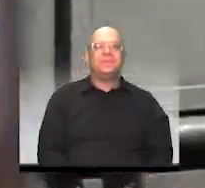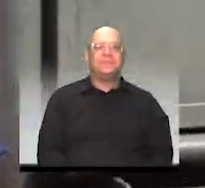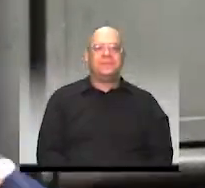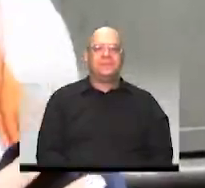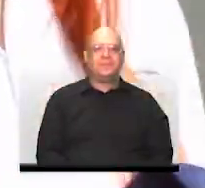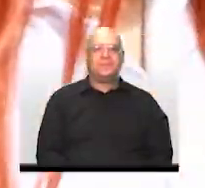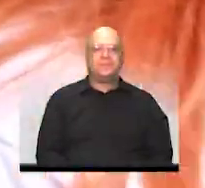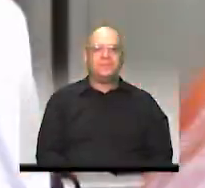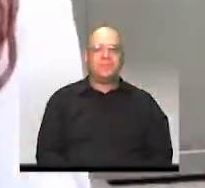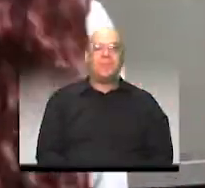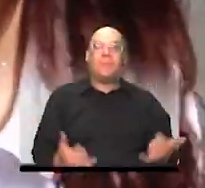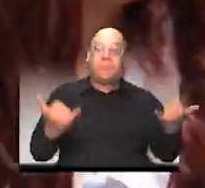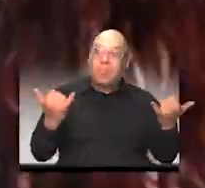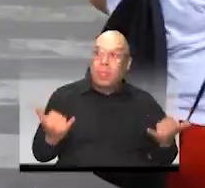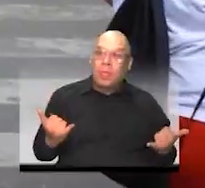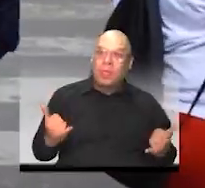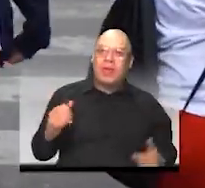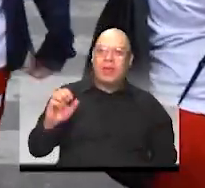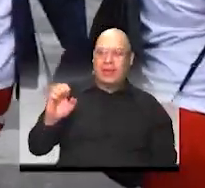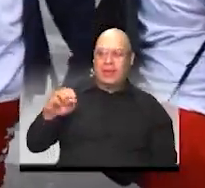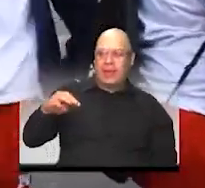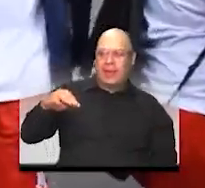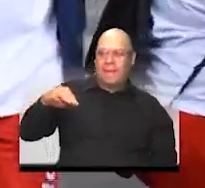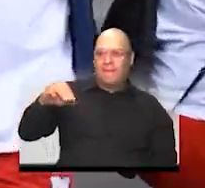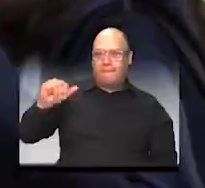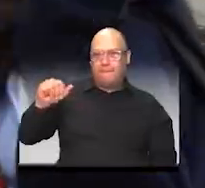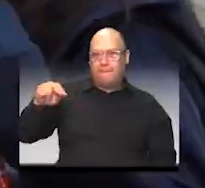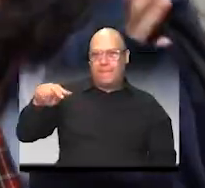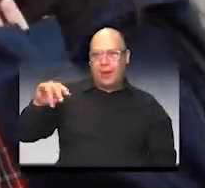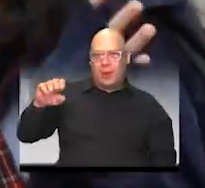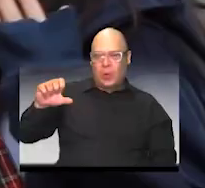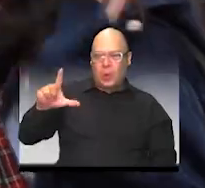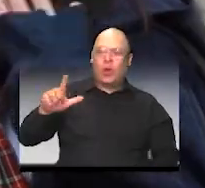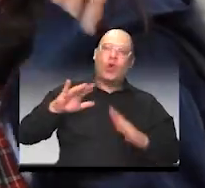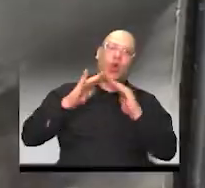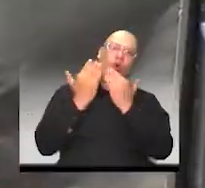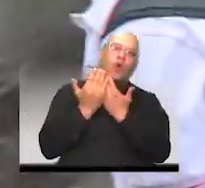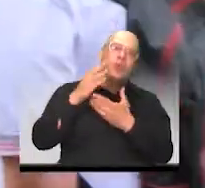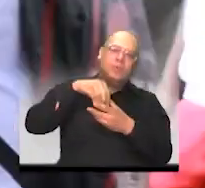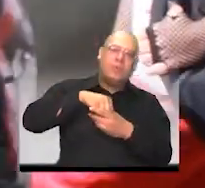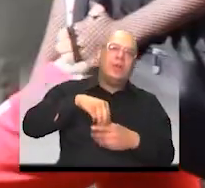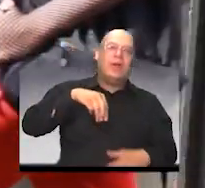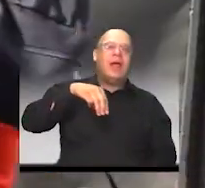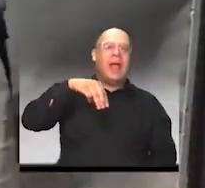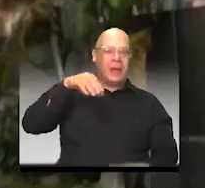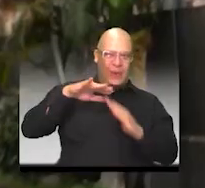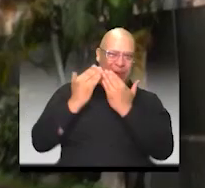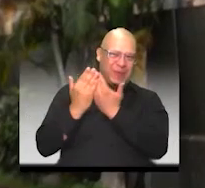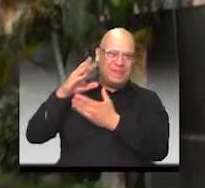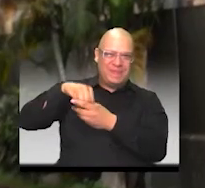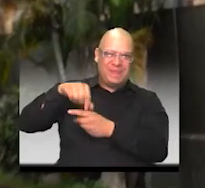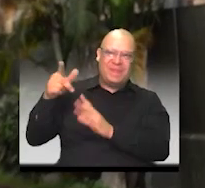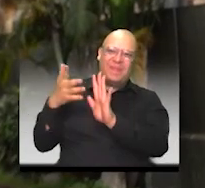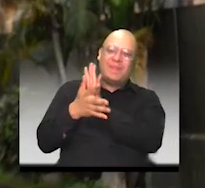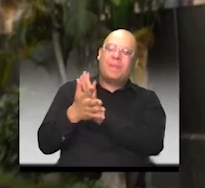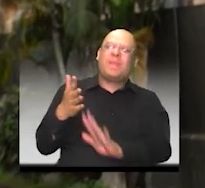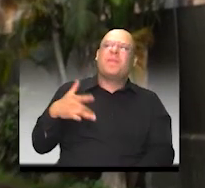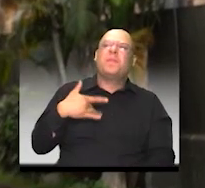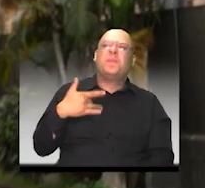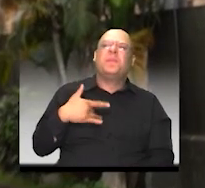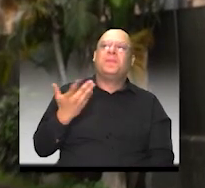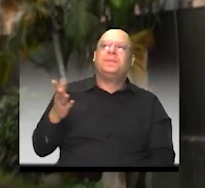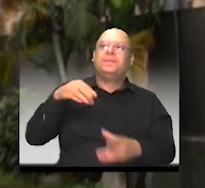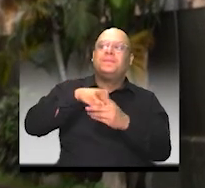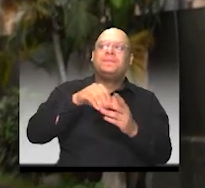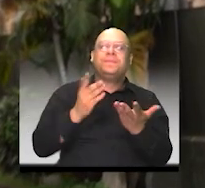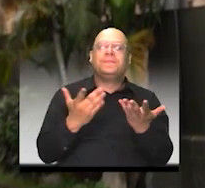En estos momentos me encuentro con Emanuel Benítez, estudiante de la institución educativa María Jesús Mejía, quien nos va a contar cómo se siente de su